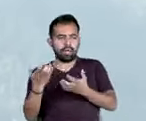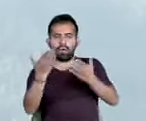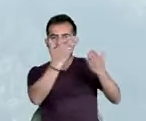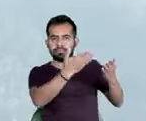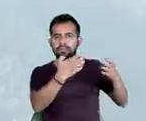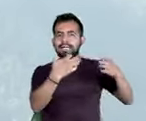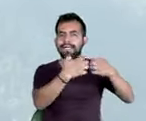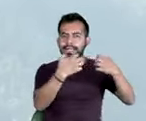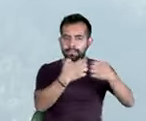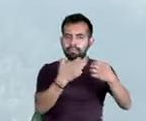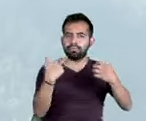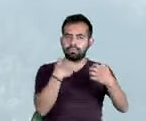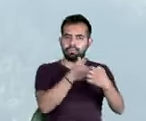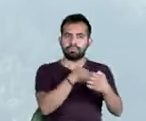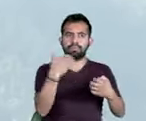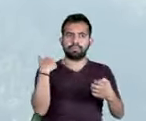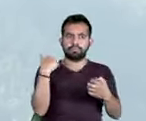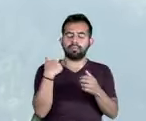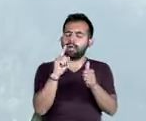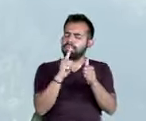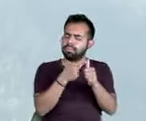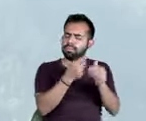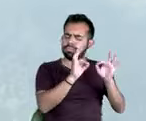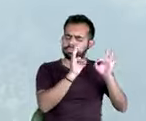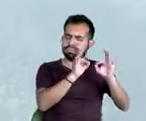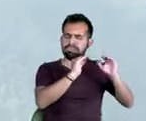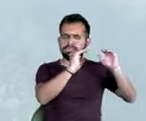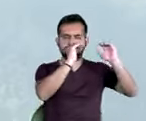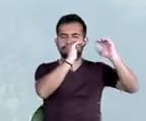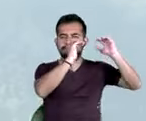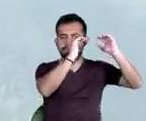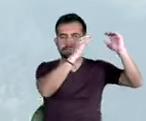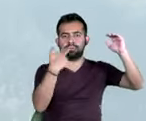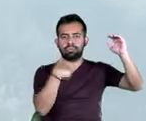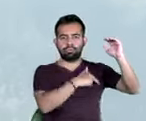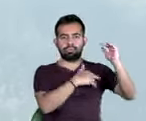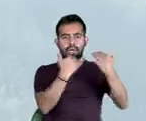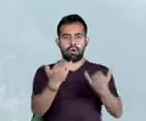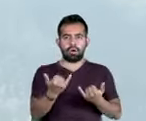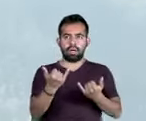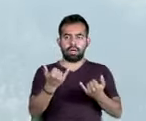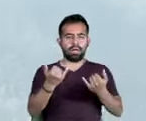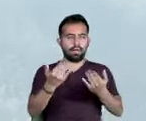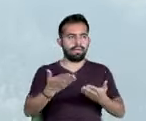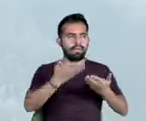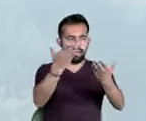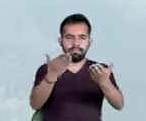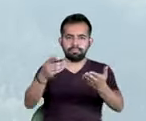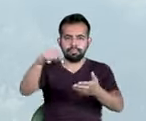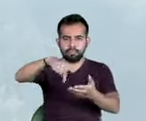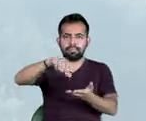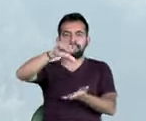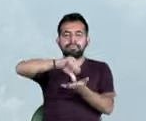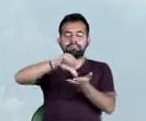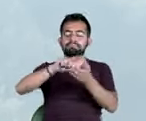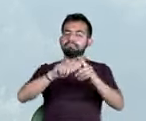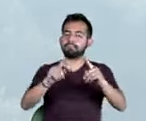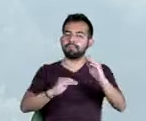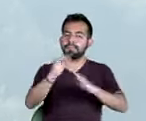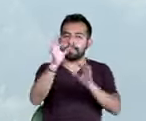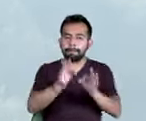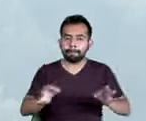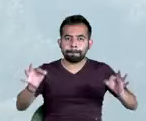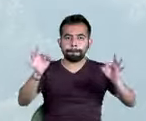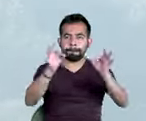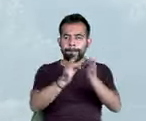un gabinete de primera que está a la altura de lo que hemos planteado para esta ciudad, pero lo que es más importante, que está a la altura de lo exigido por